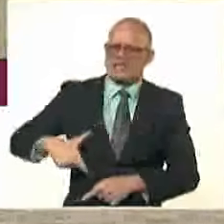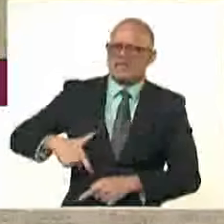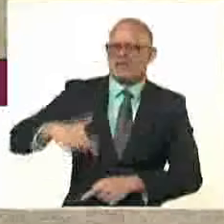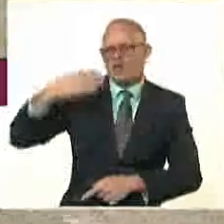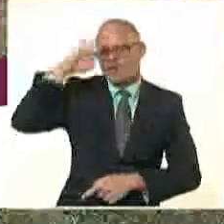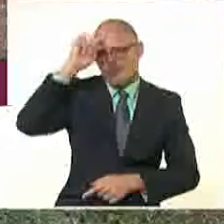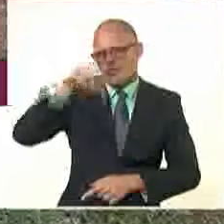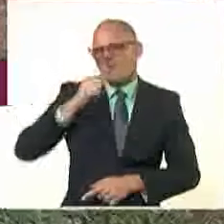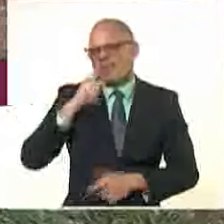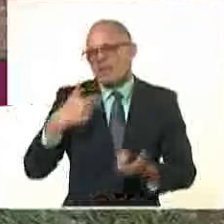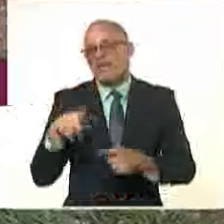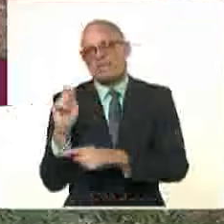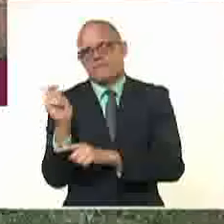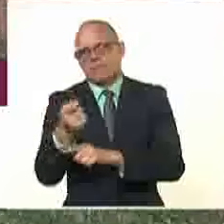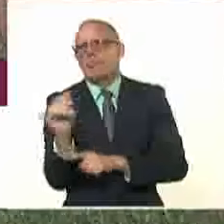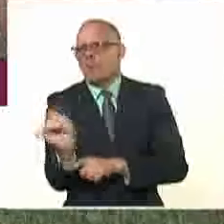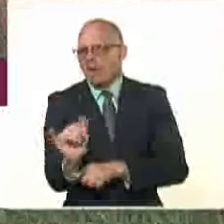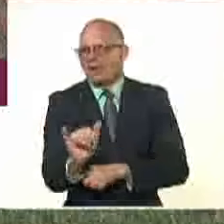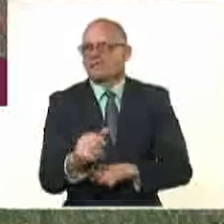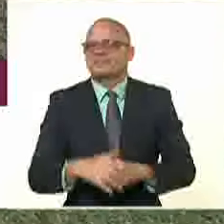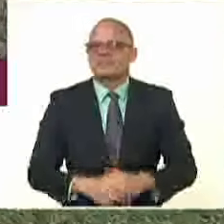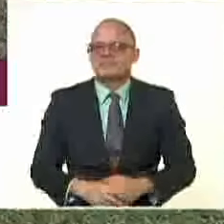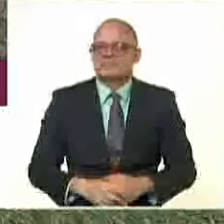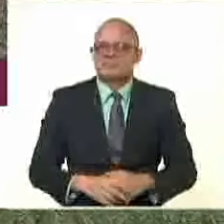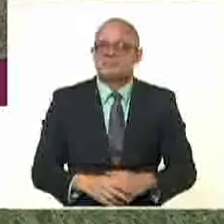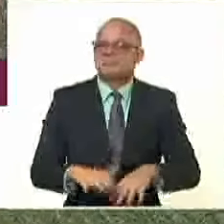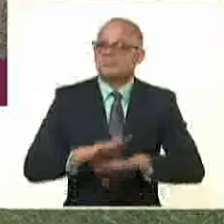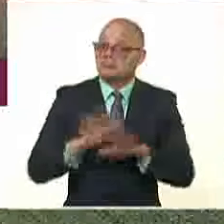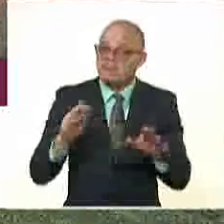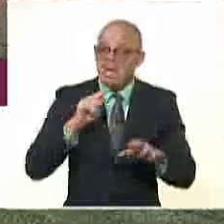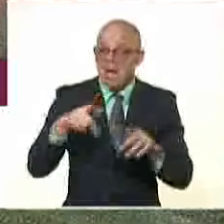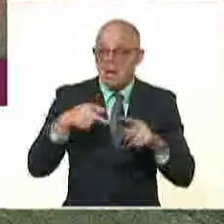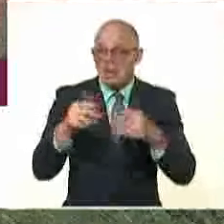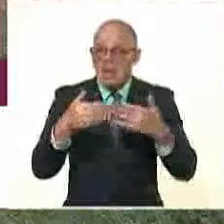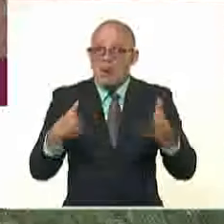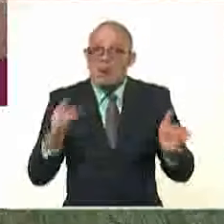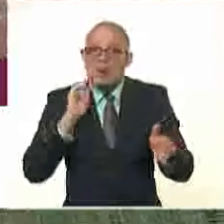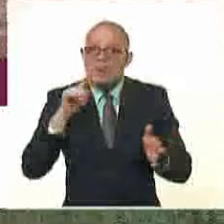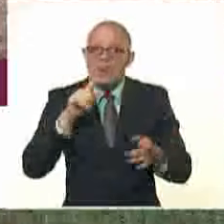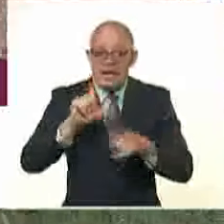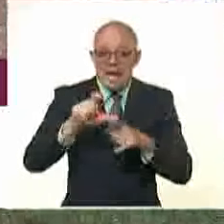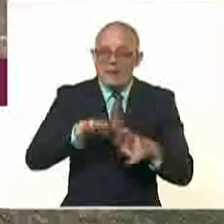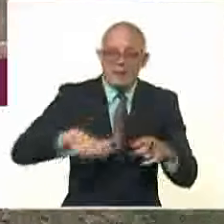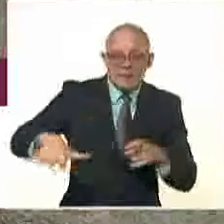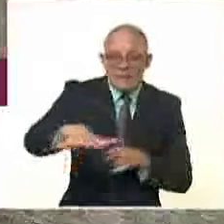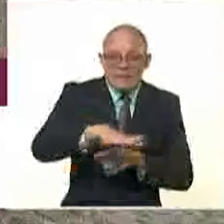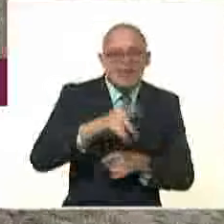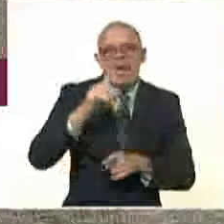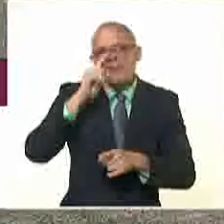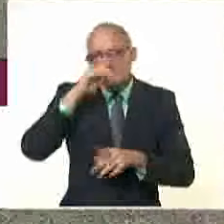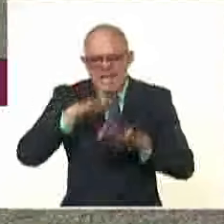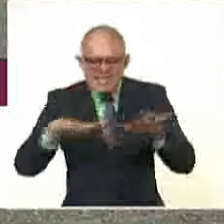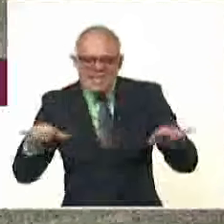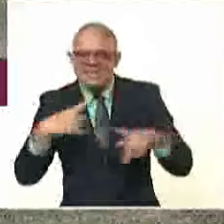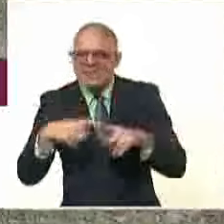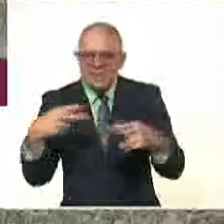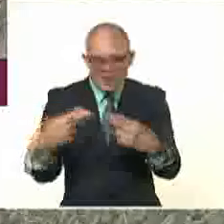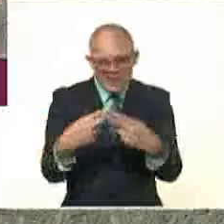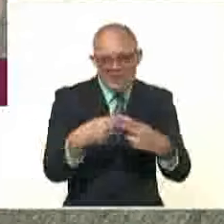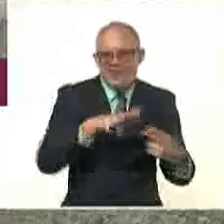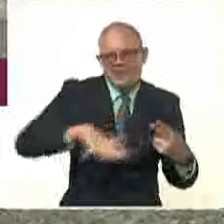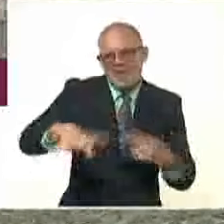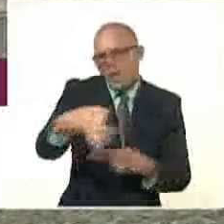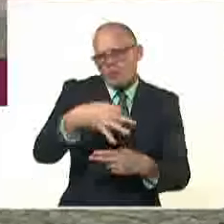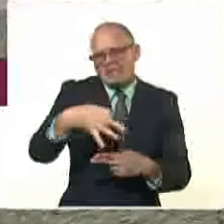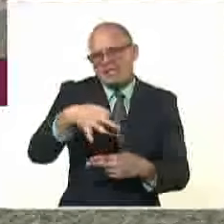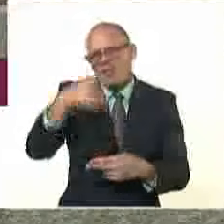de pelota. El estreno del modesto beisbolito, con un juego entre niños jiguaniceros, constituye un incentivo